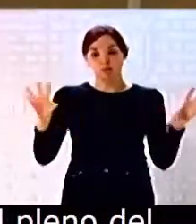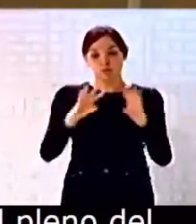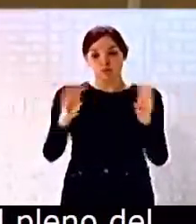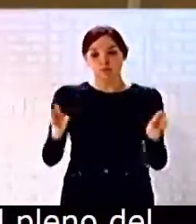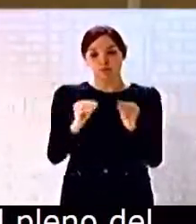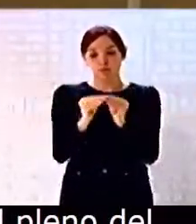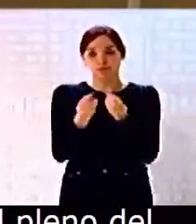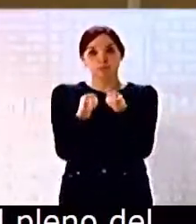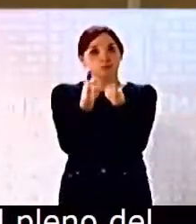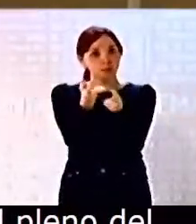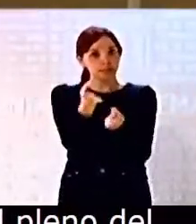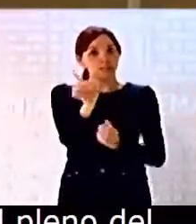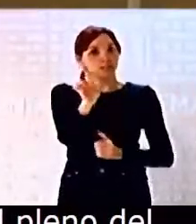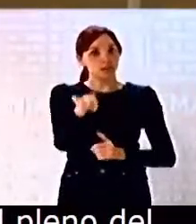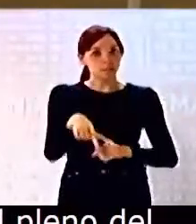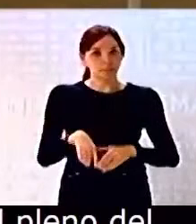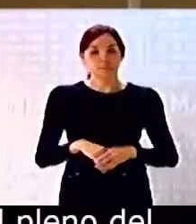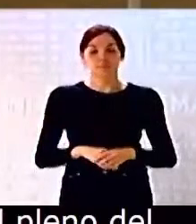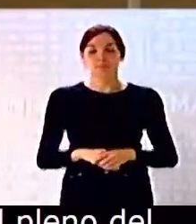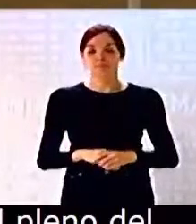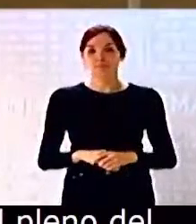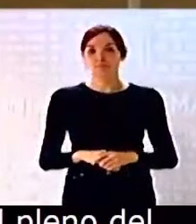Salud.